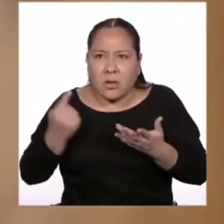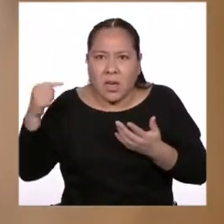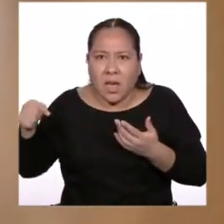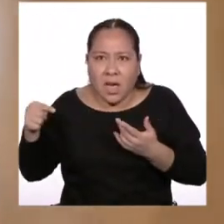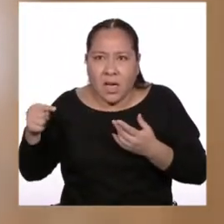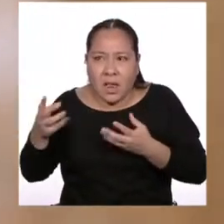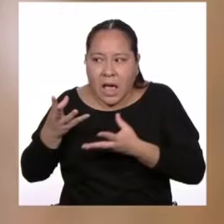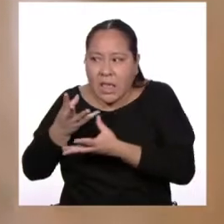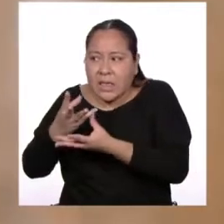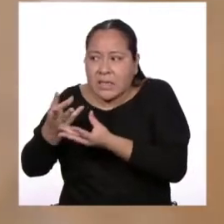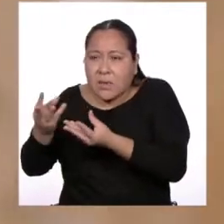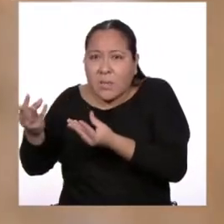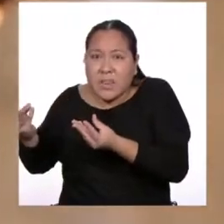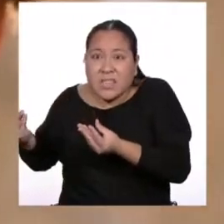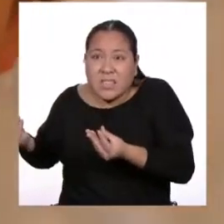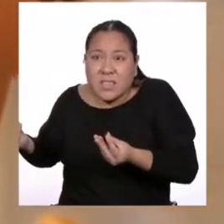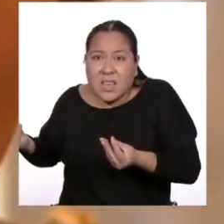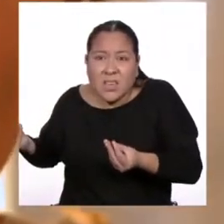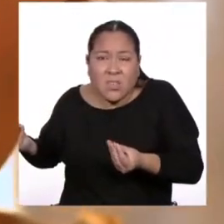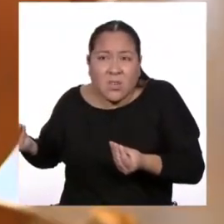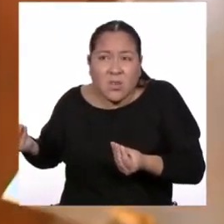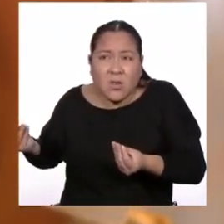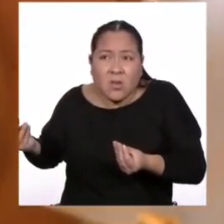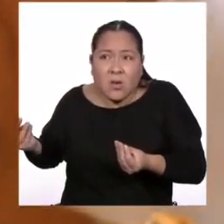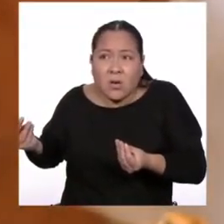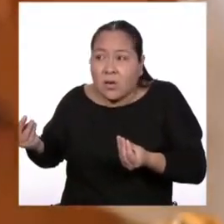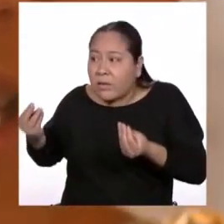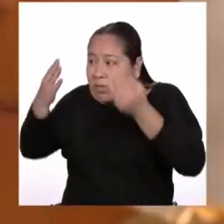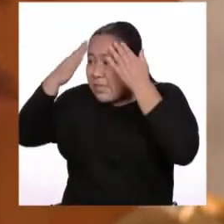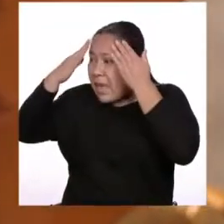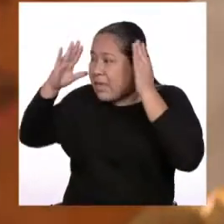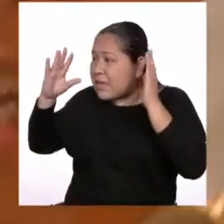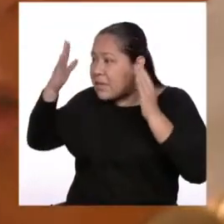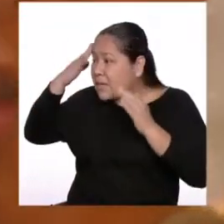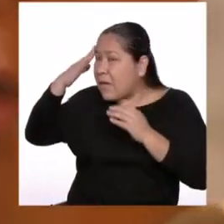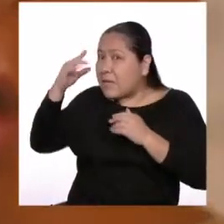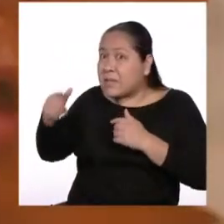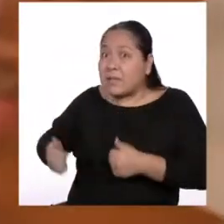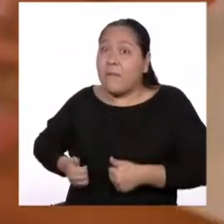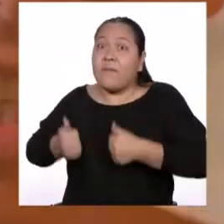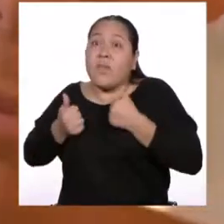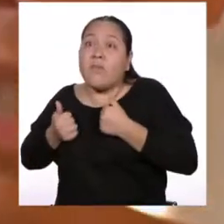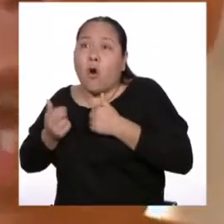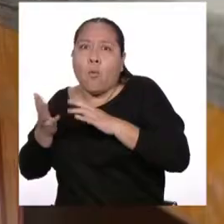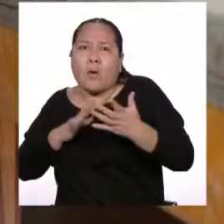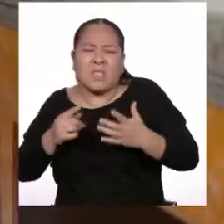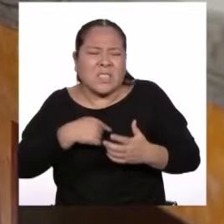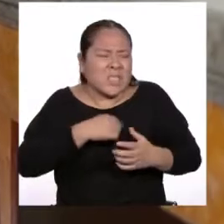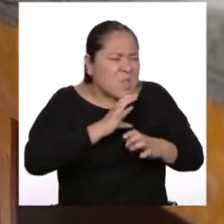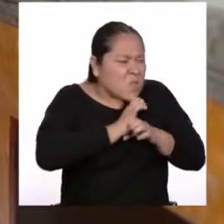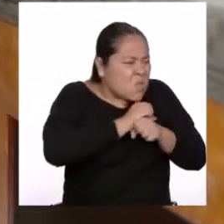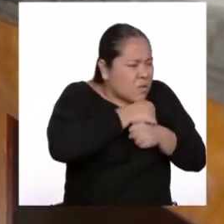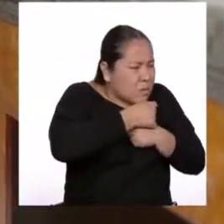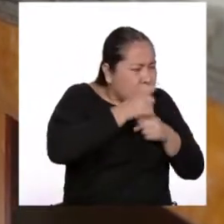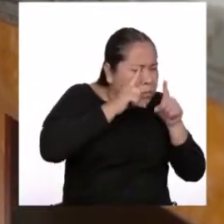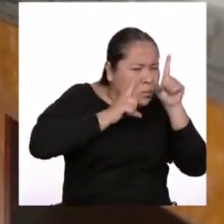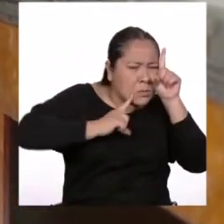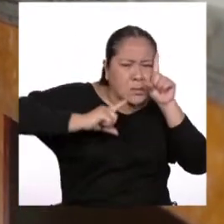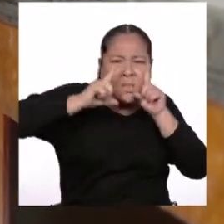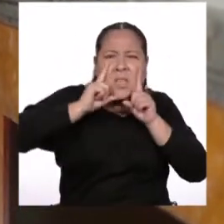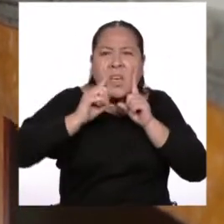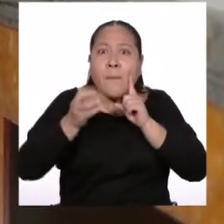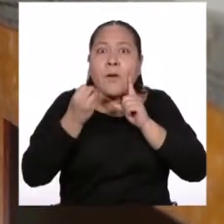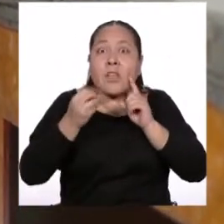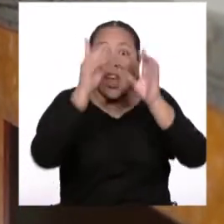lo han llevado sin gloria. Se ha ido sin que nadie lo vea y a mí solo me ha dejado entre dolores y lágrimas. Pero no solo eso, porque